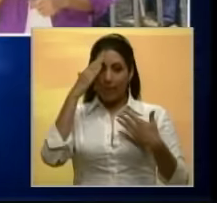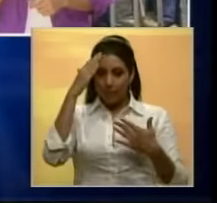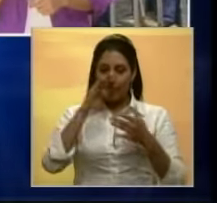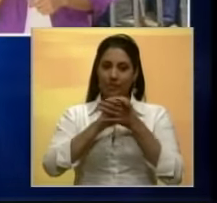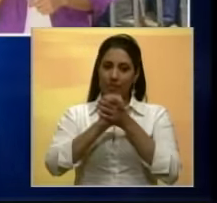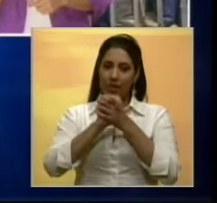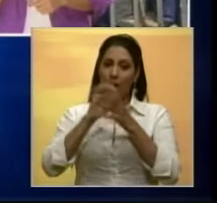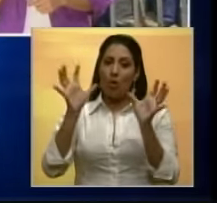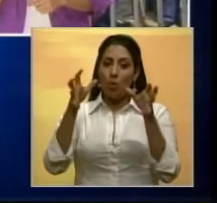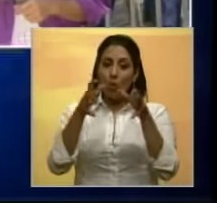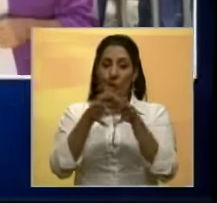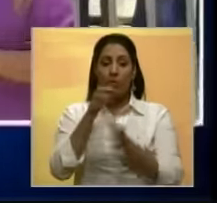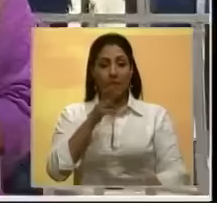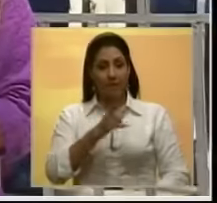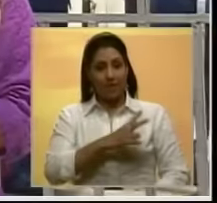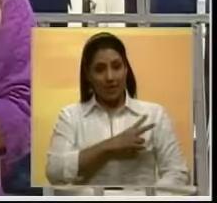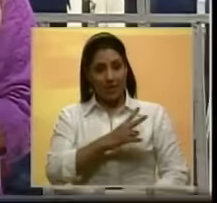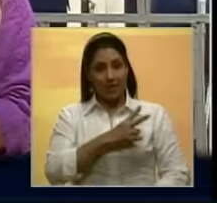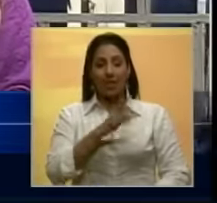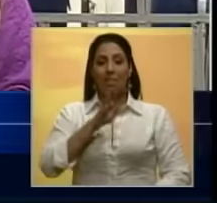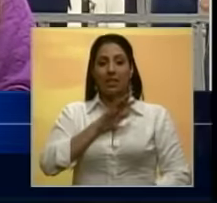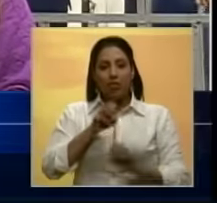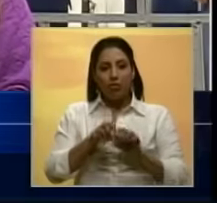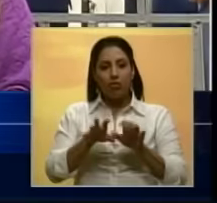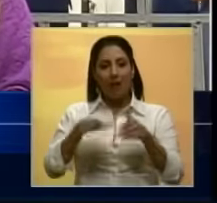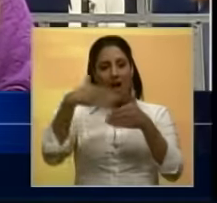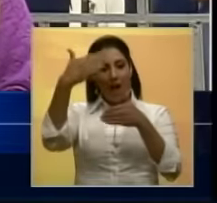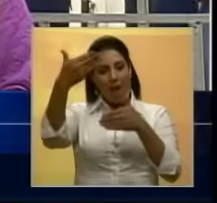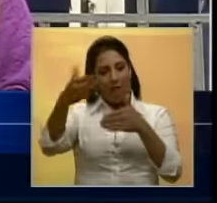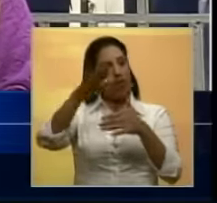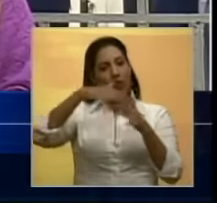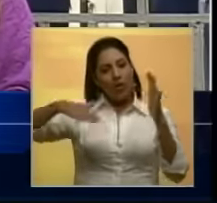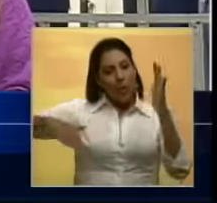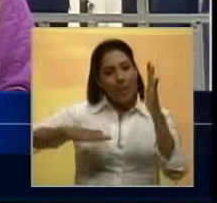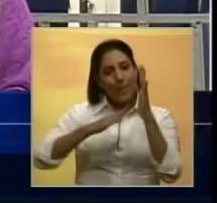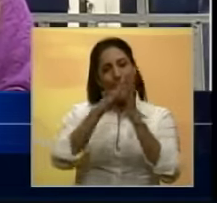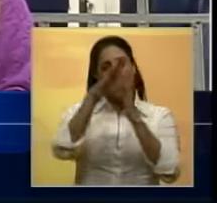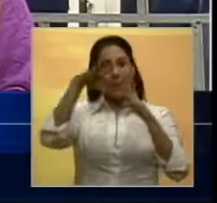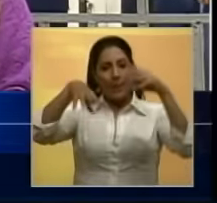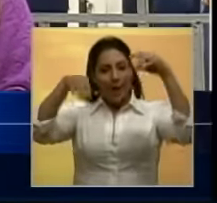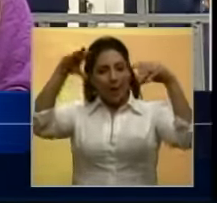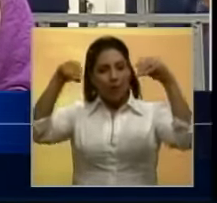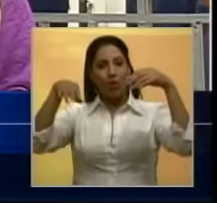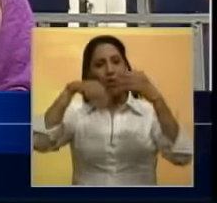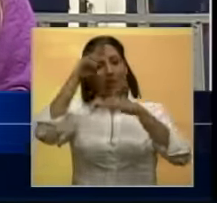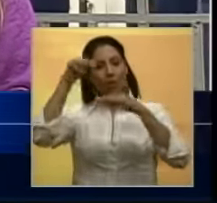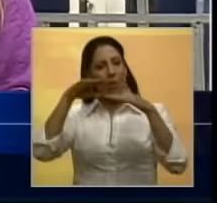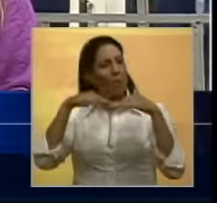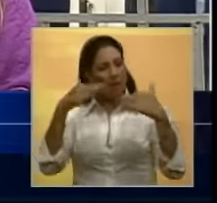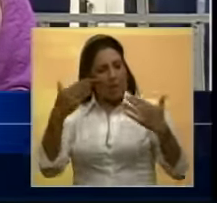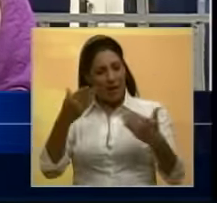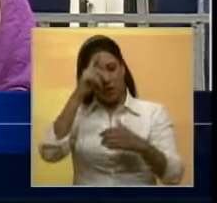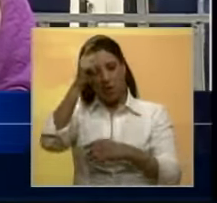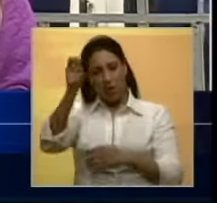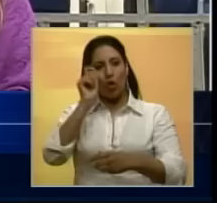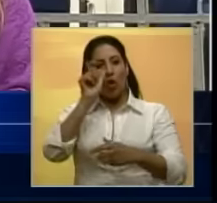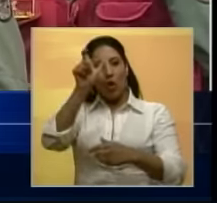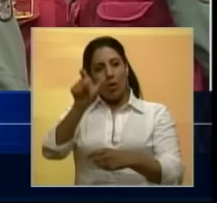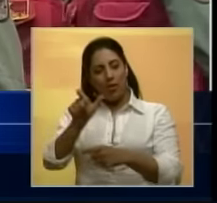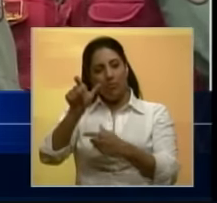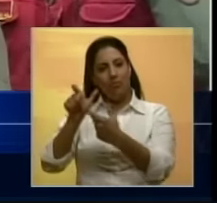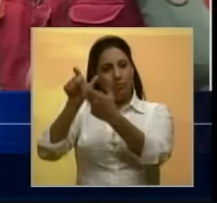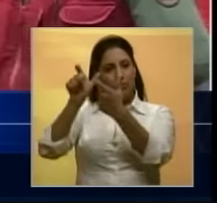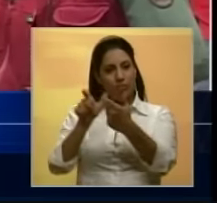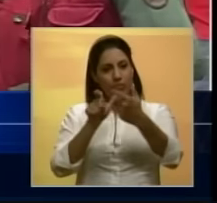Hola, ¿qué tal, amigos? El equipo de su noticiero Venevisión está desplegado en las afueras del Panteón Nacional para dar cobertura a la movilización solemne con motivo